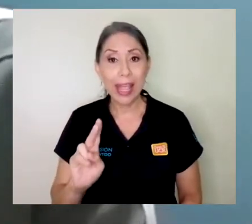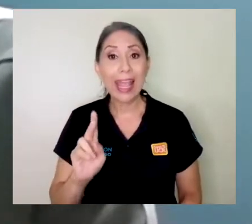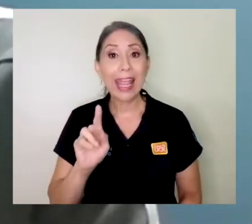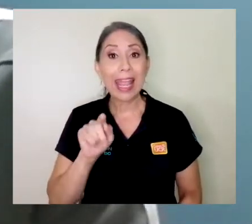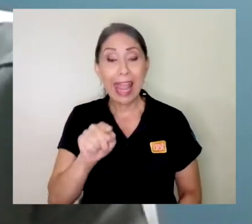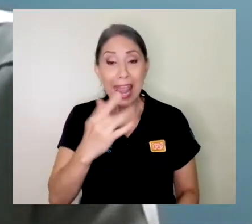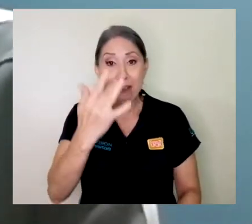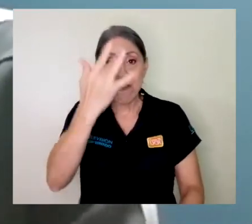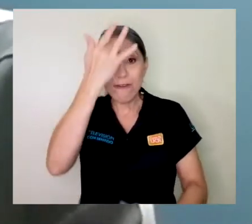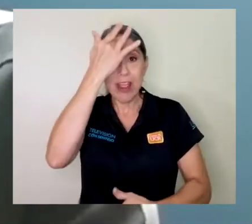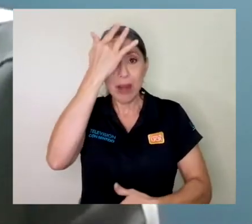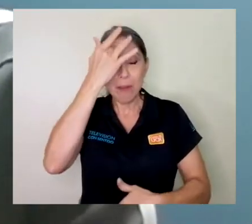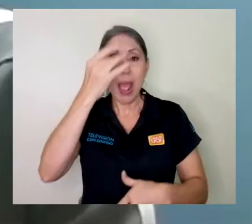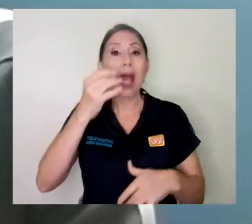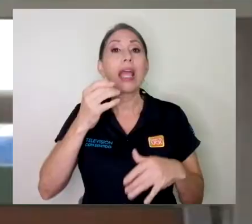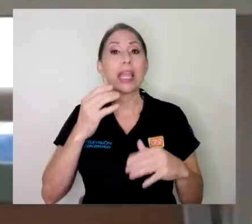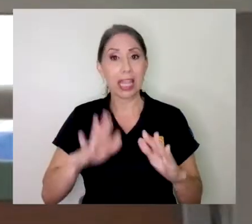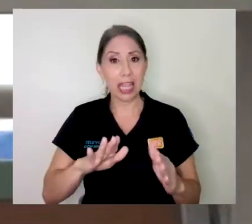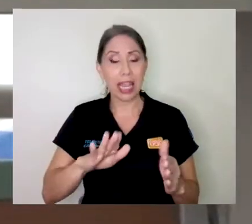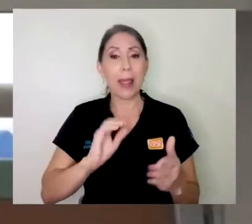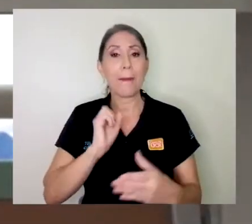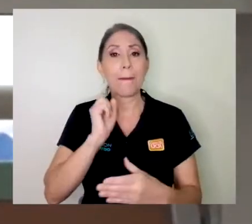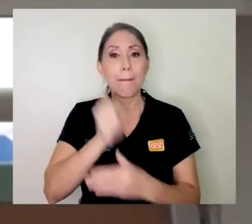que enferma y que mata.